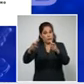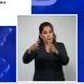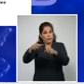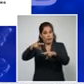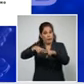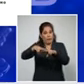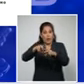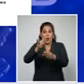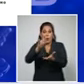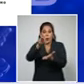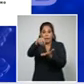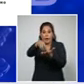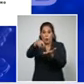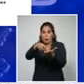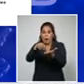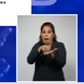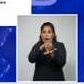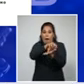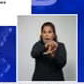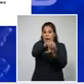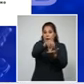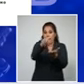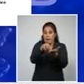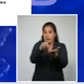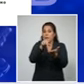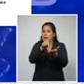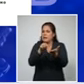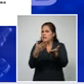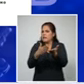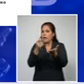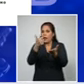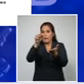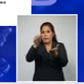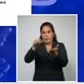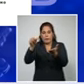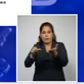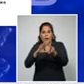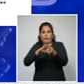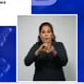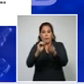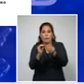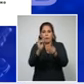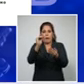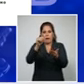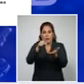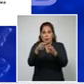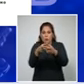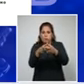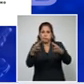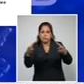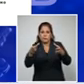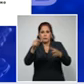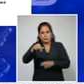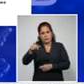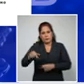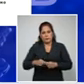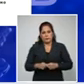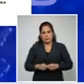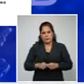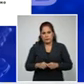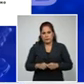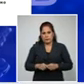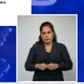yo lo digo porque todo esto genera un elevado número de casos muchas veces. En el